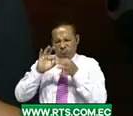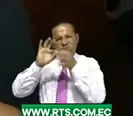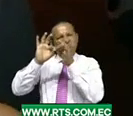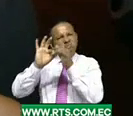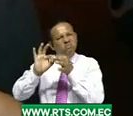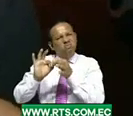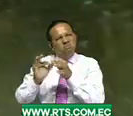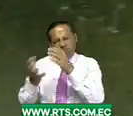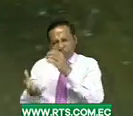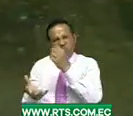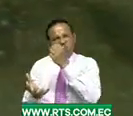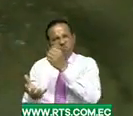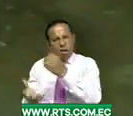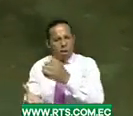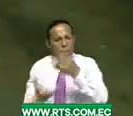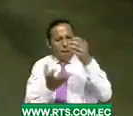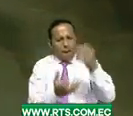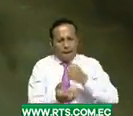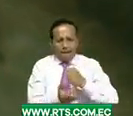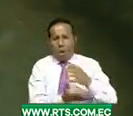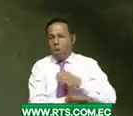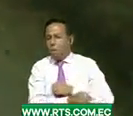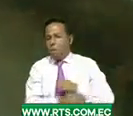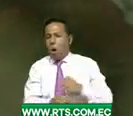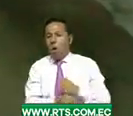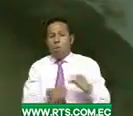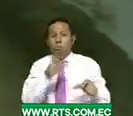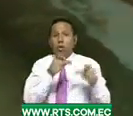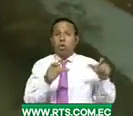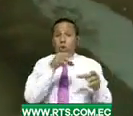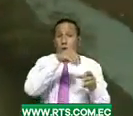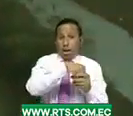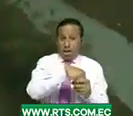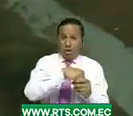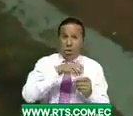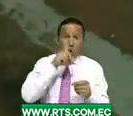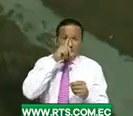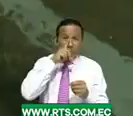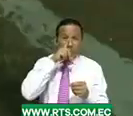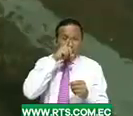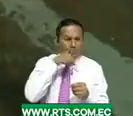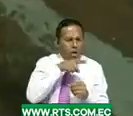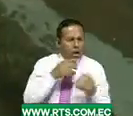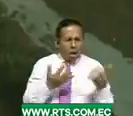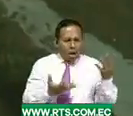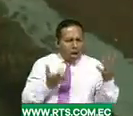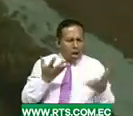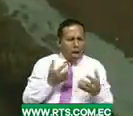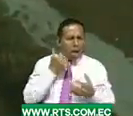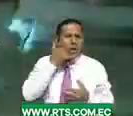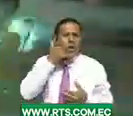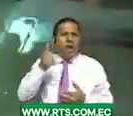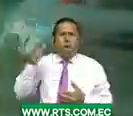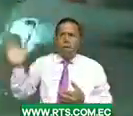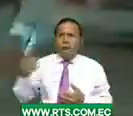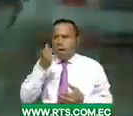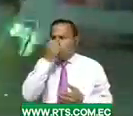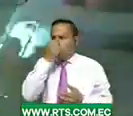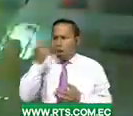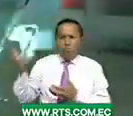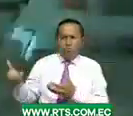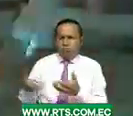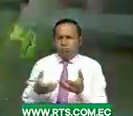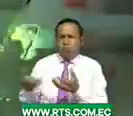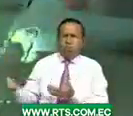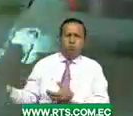aquí exactamente. El personal que labora en dicho restaurante llamó de inmediato a los miembros del cuerpo de bomberos, quienes llegaron en pocos